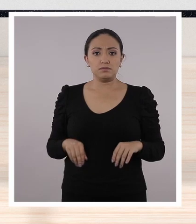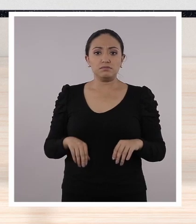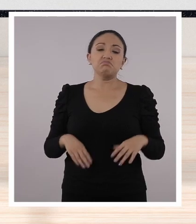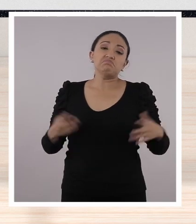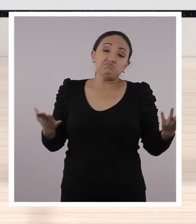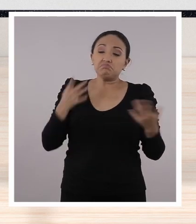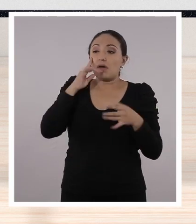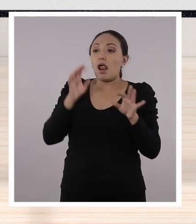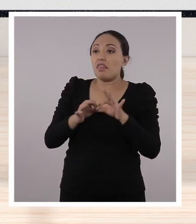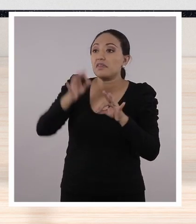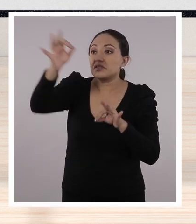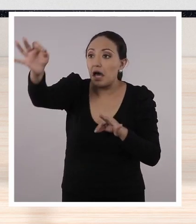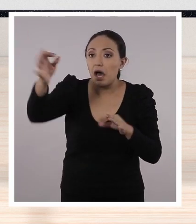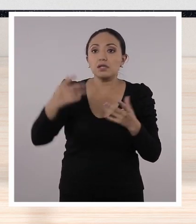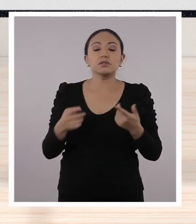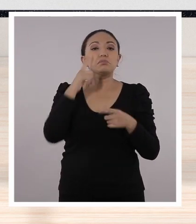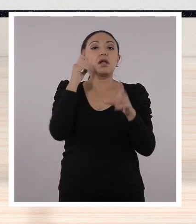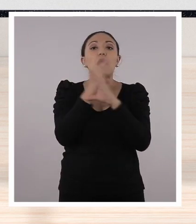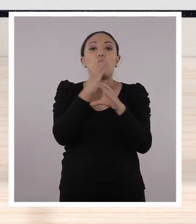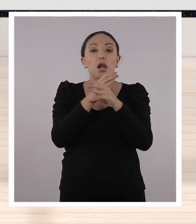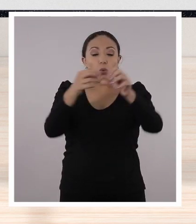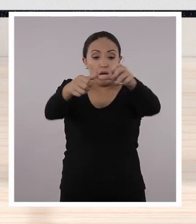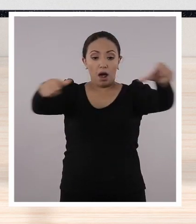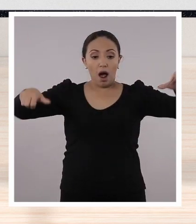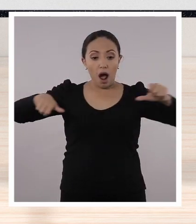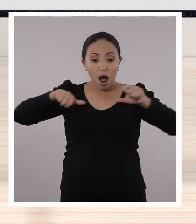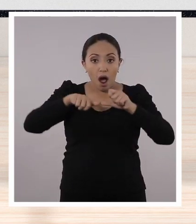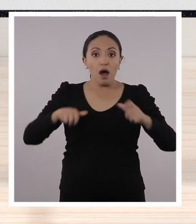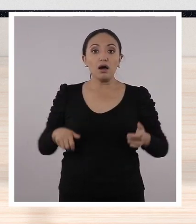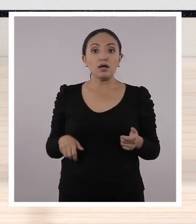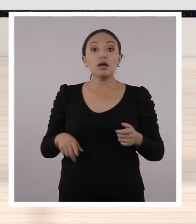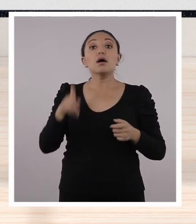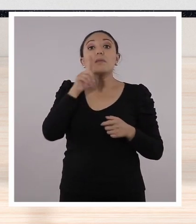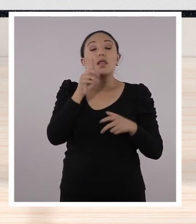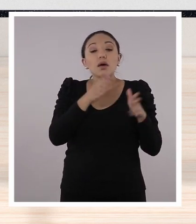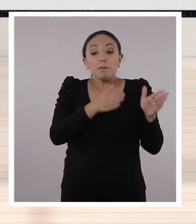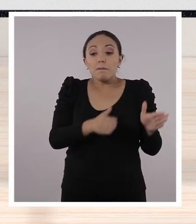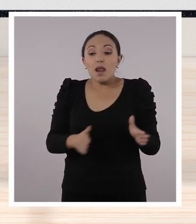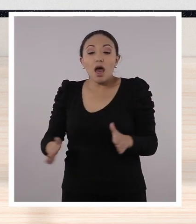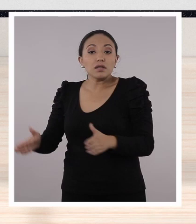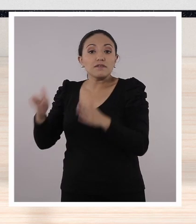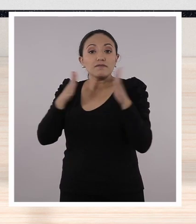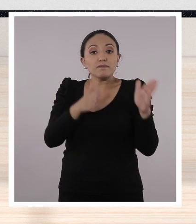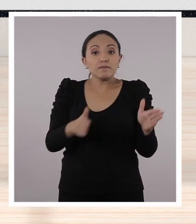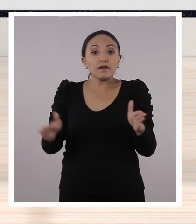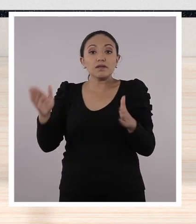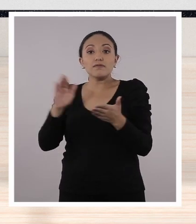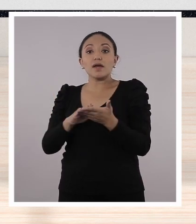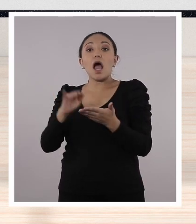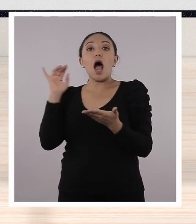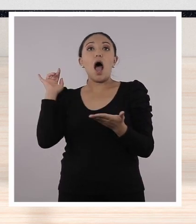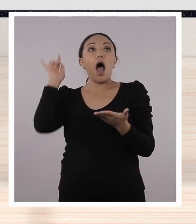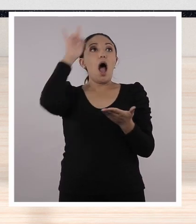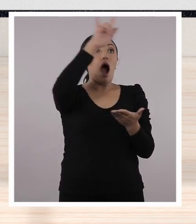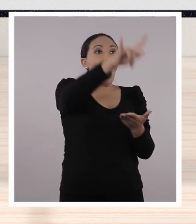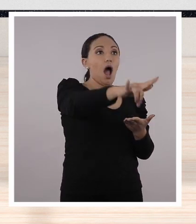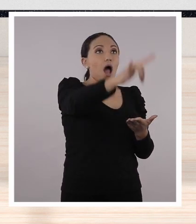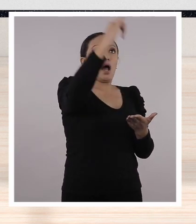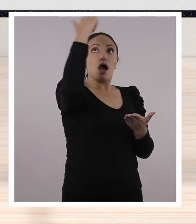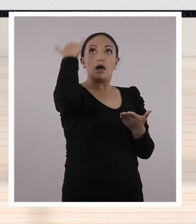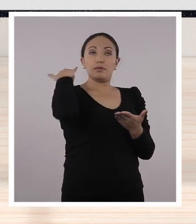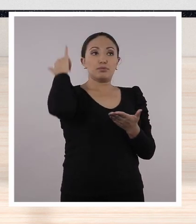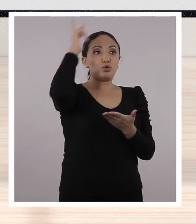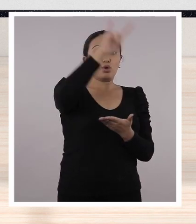ejemplo medir distancias, ¿sí?, calcular áreas, ¿sí?, y hasta planificar y diseñar viajes aéreos o